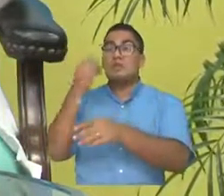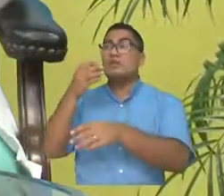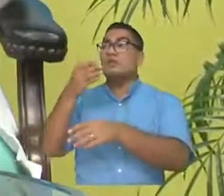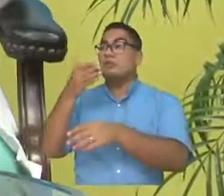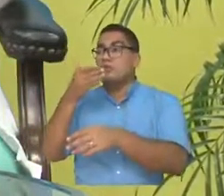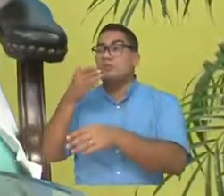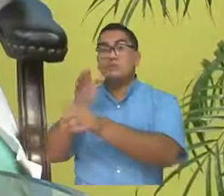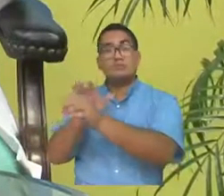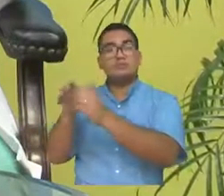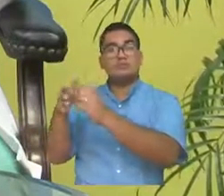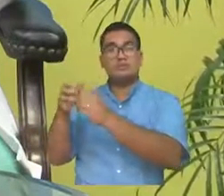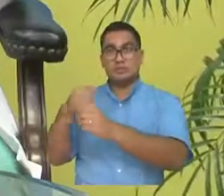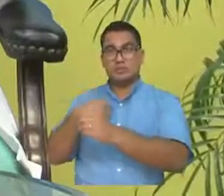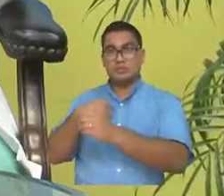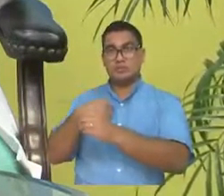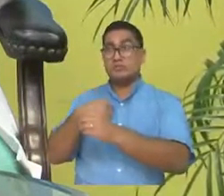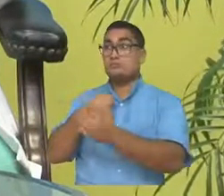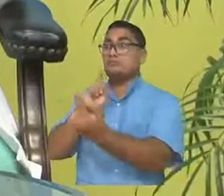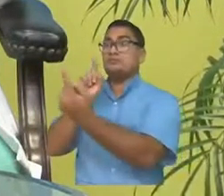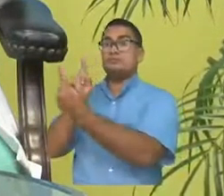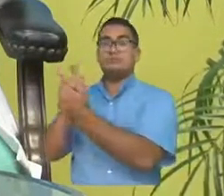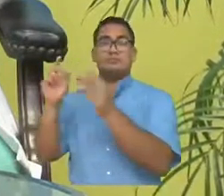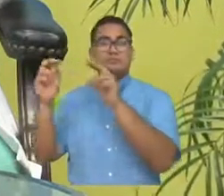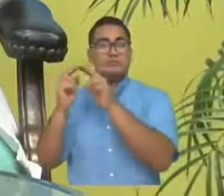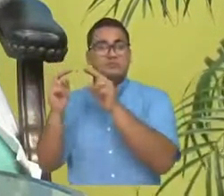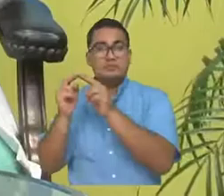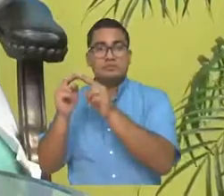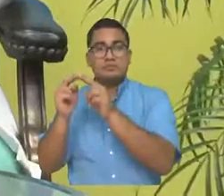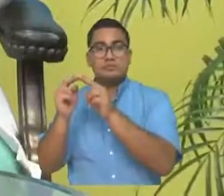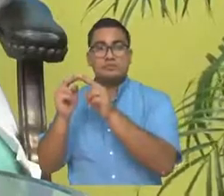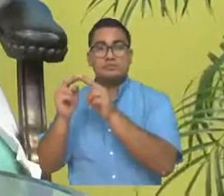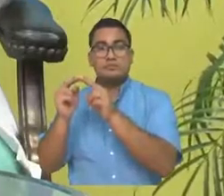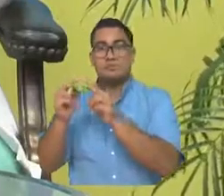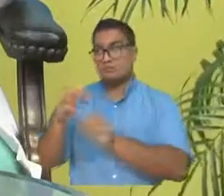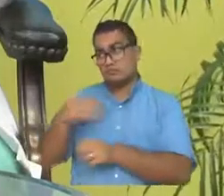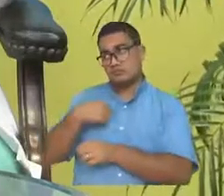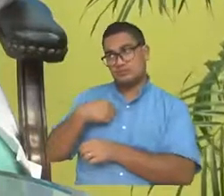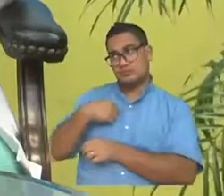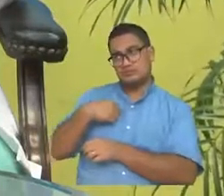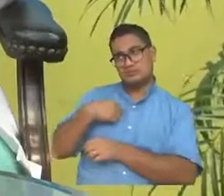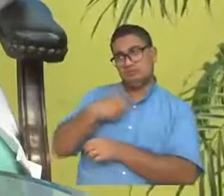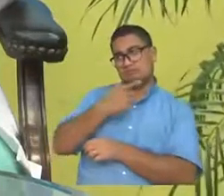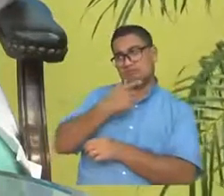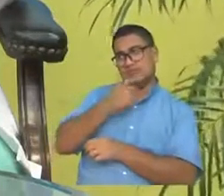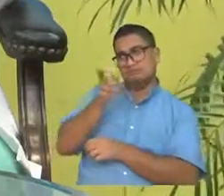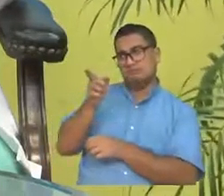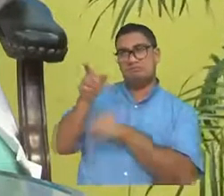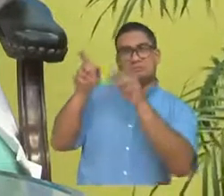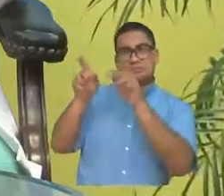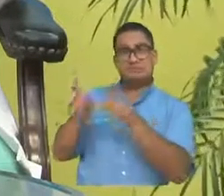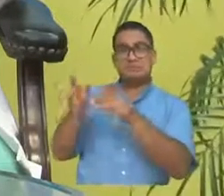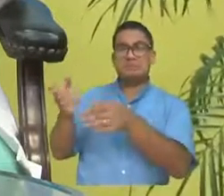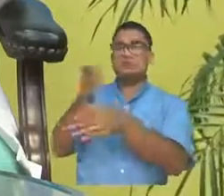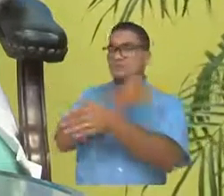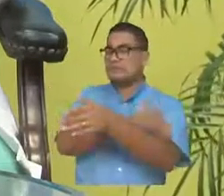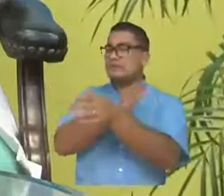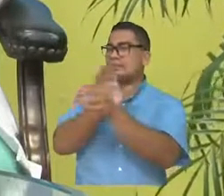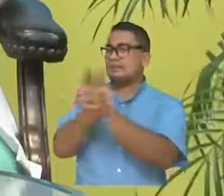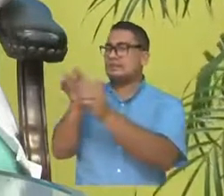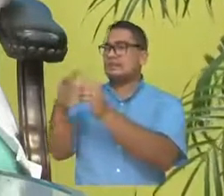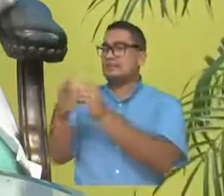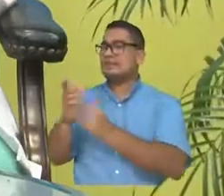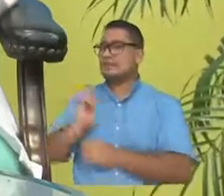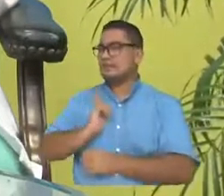¿verdad? Nosotros le llamamos nexo epidemiológico. Con el nexo epidemiológico, bueno, por ejemplo, es lo primero que debes saber. Sí, si yo